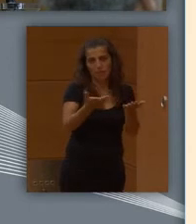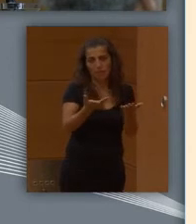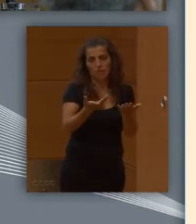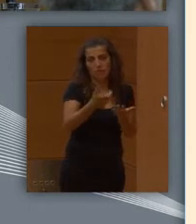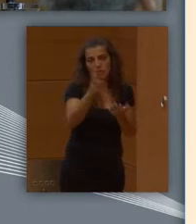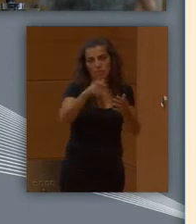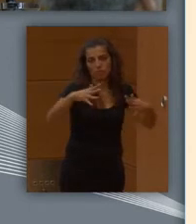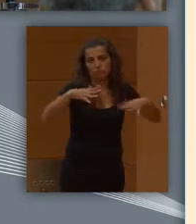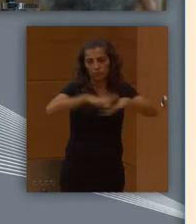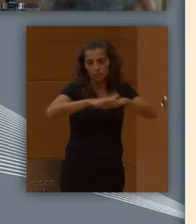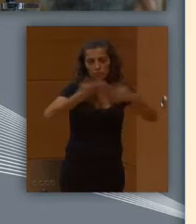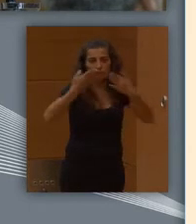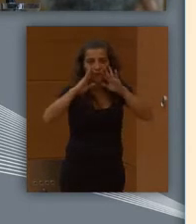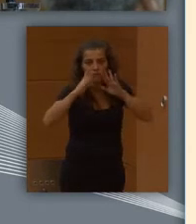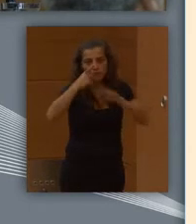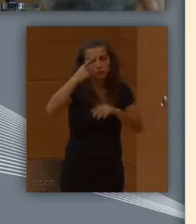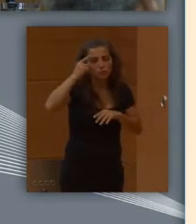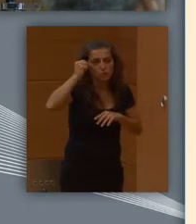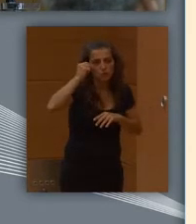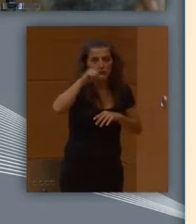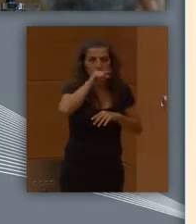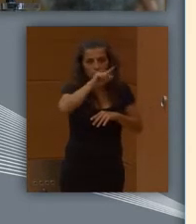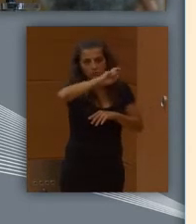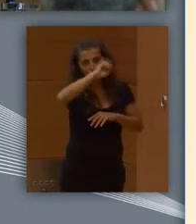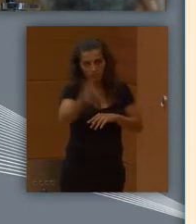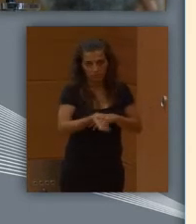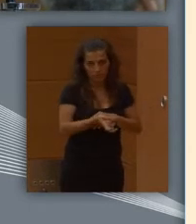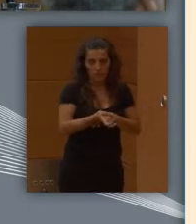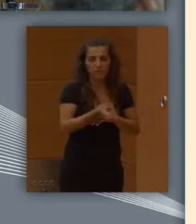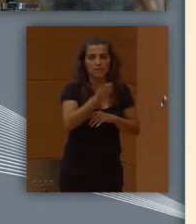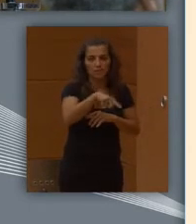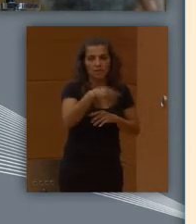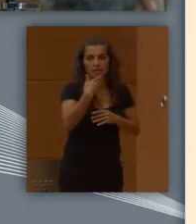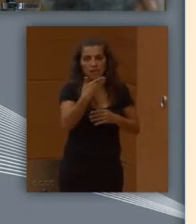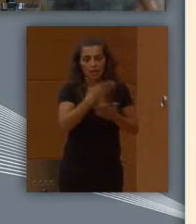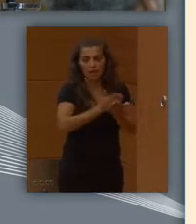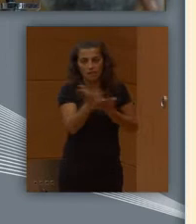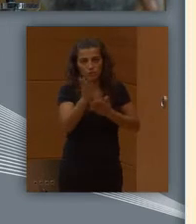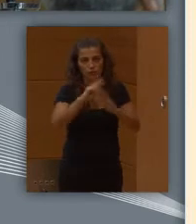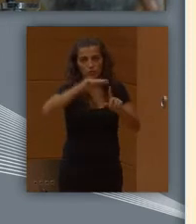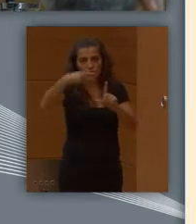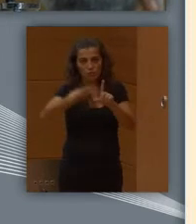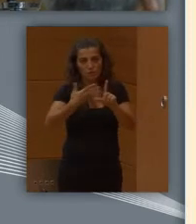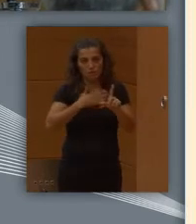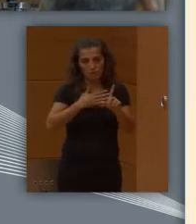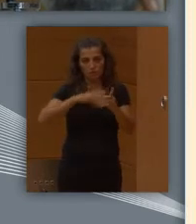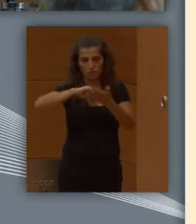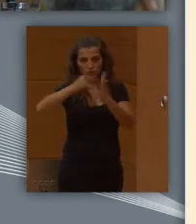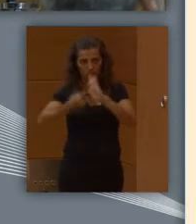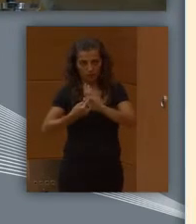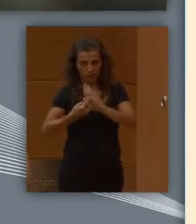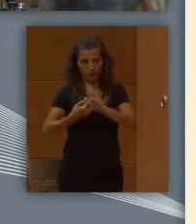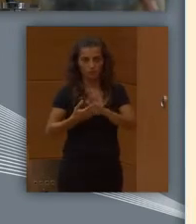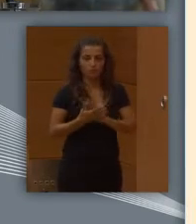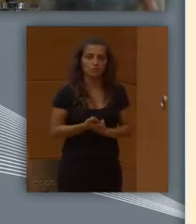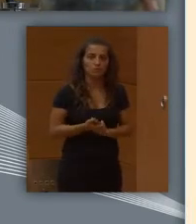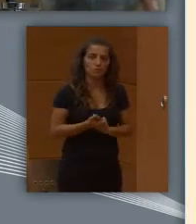sociales, pues utilizando Facebook, Twitter, etcétera, y además a través de la página web del proyecto.